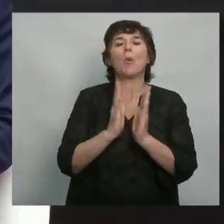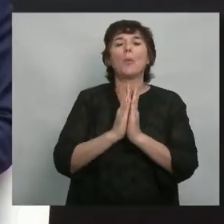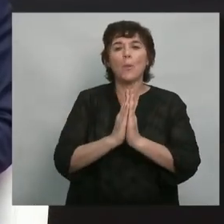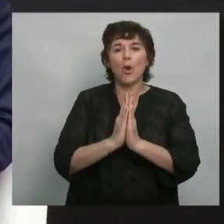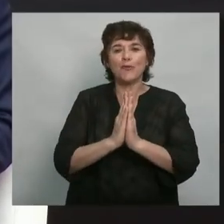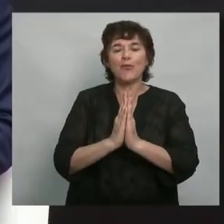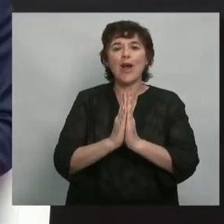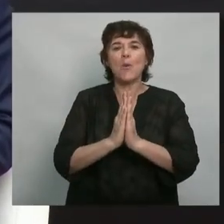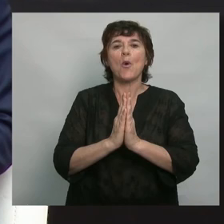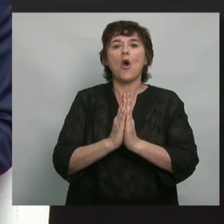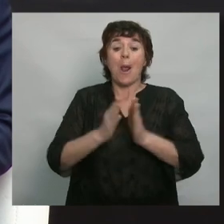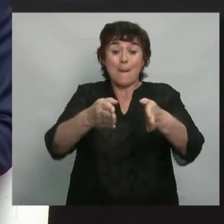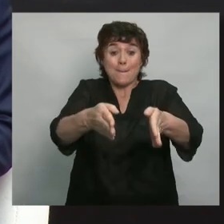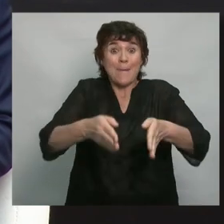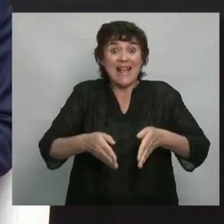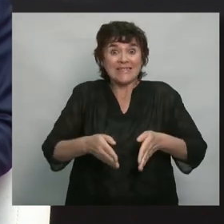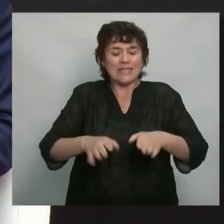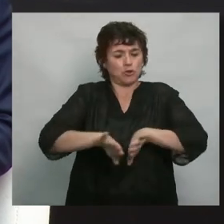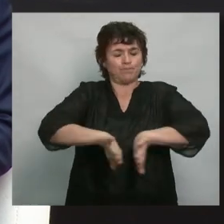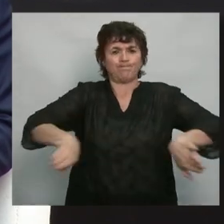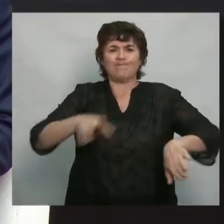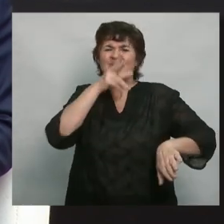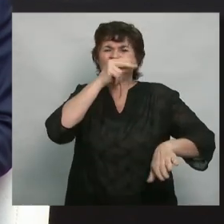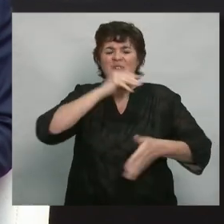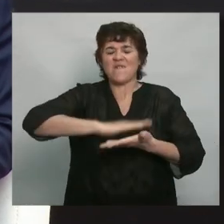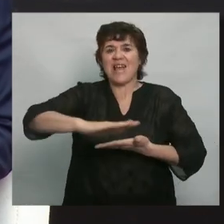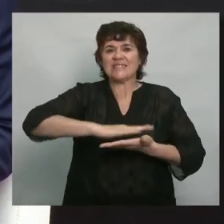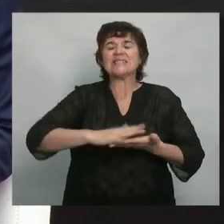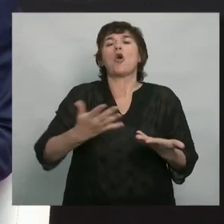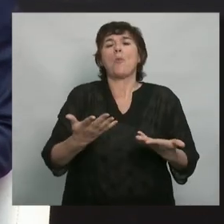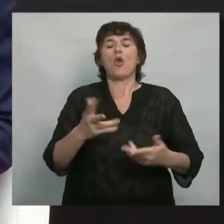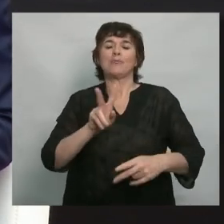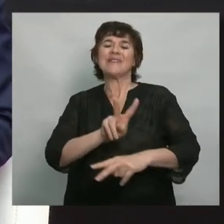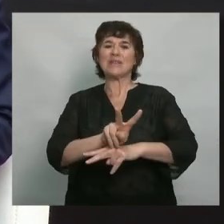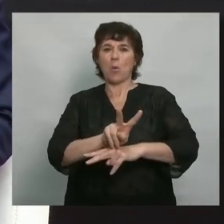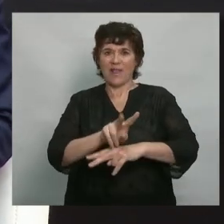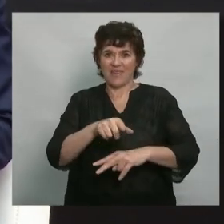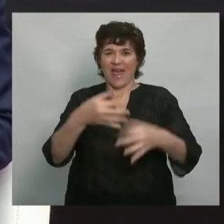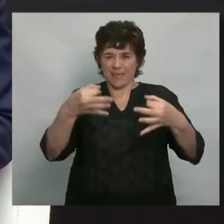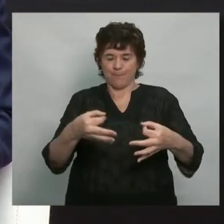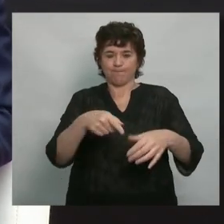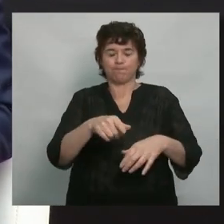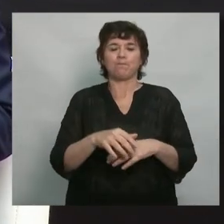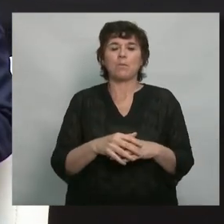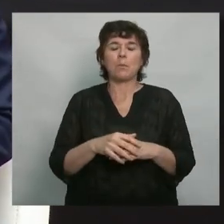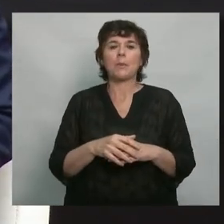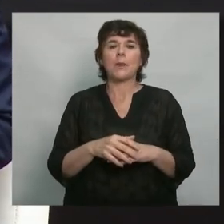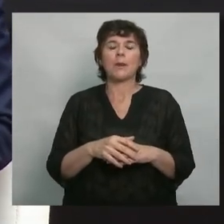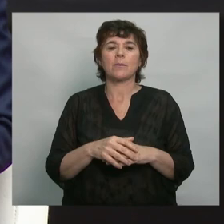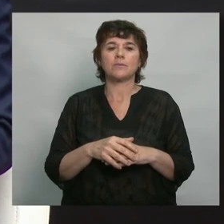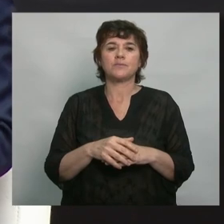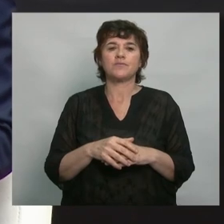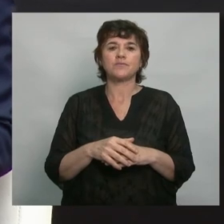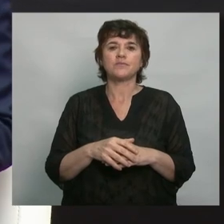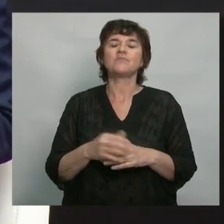favor que se alejen de los pasillos y dejen los pasillos libres por motivos de seguridad. Invitamos entonces